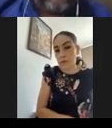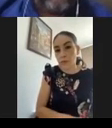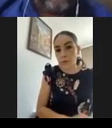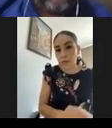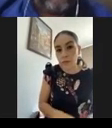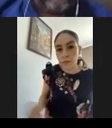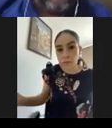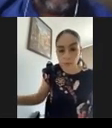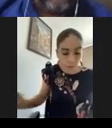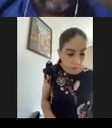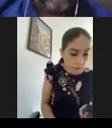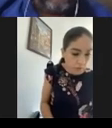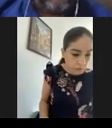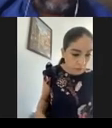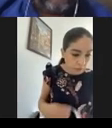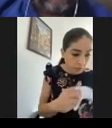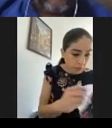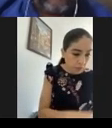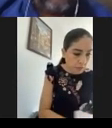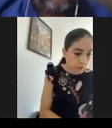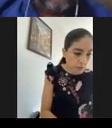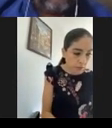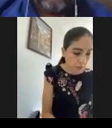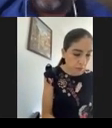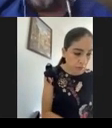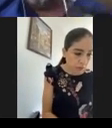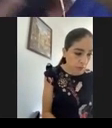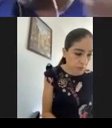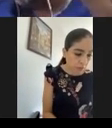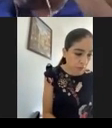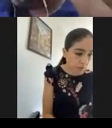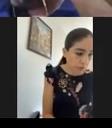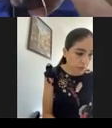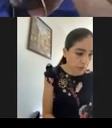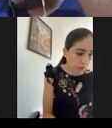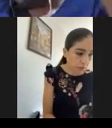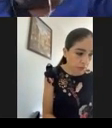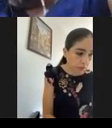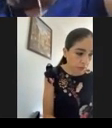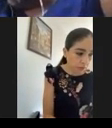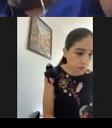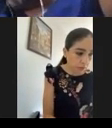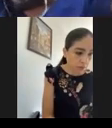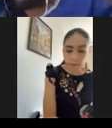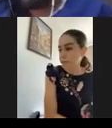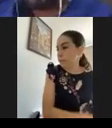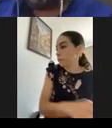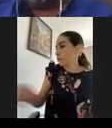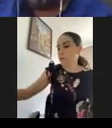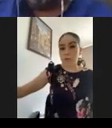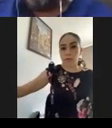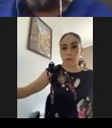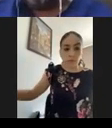Esta primer serie de talleres que nosotros promovimos como para jalar el interés, y posterior vinieron otros, como el del Colegio